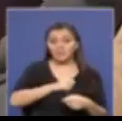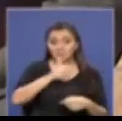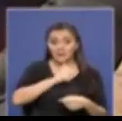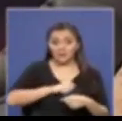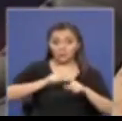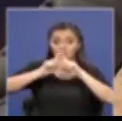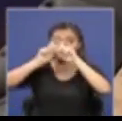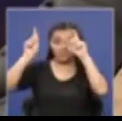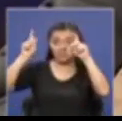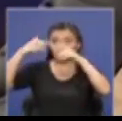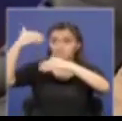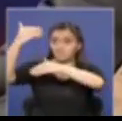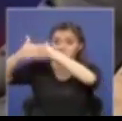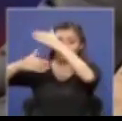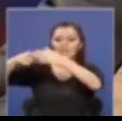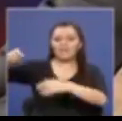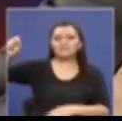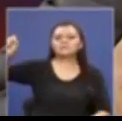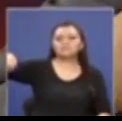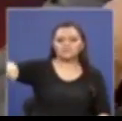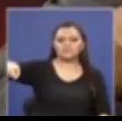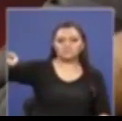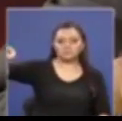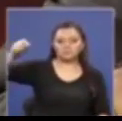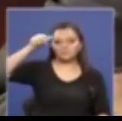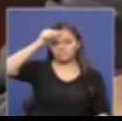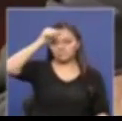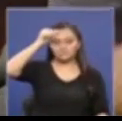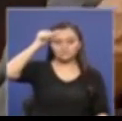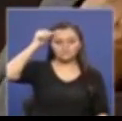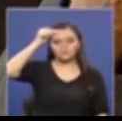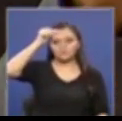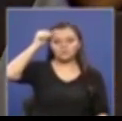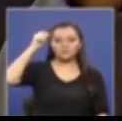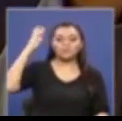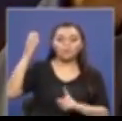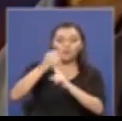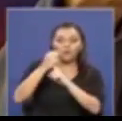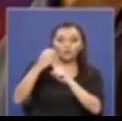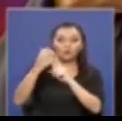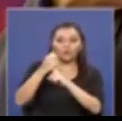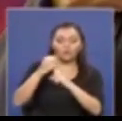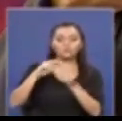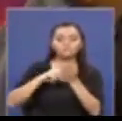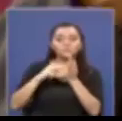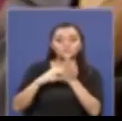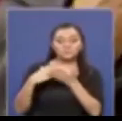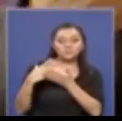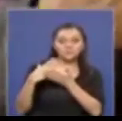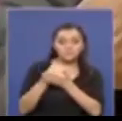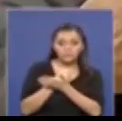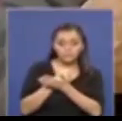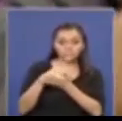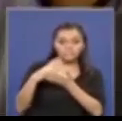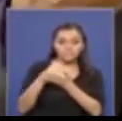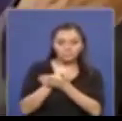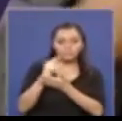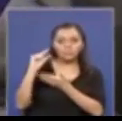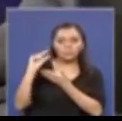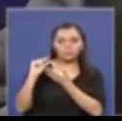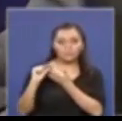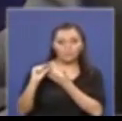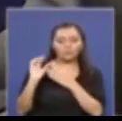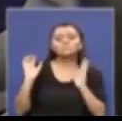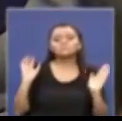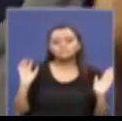más avanzan las conquistas laborales, significa que la renta del capital privado disminuye, y